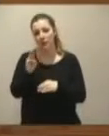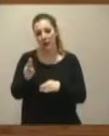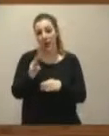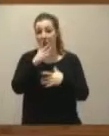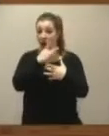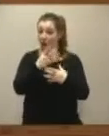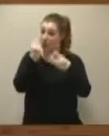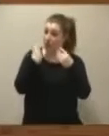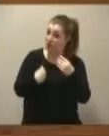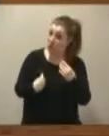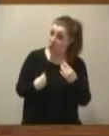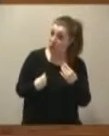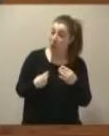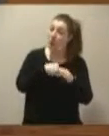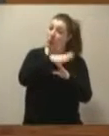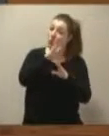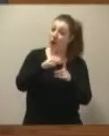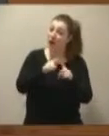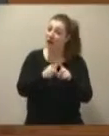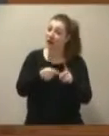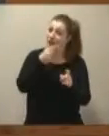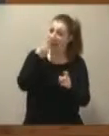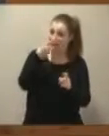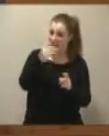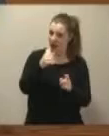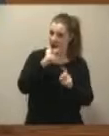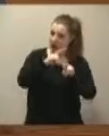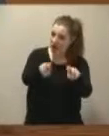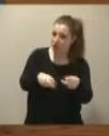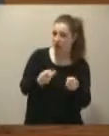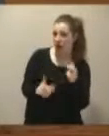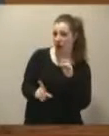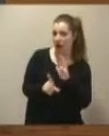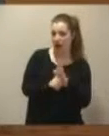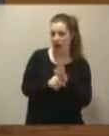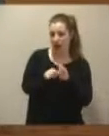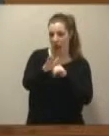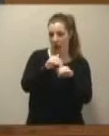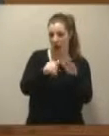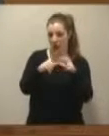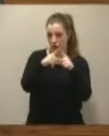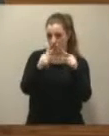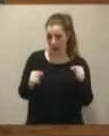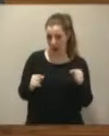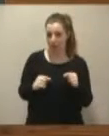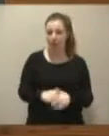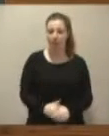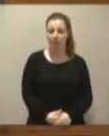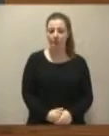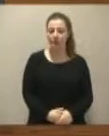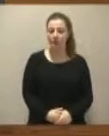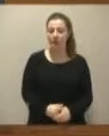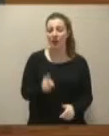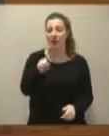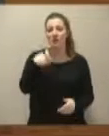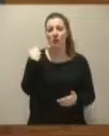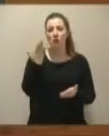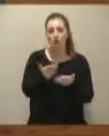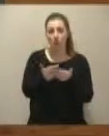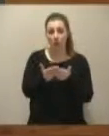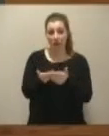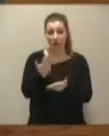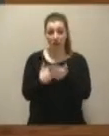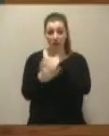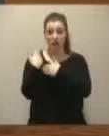ahora parece muy interesado en esta reforma de la ley electoral asturiana. Con las propuestas que surgieron de